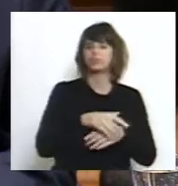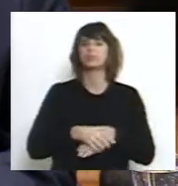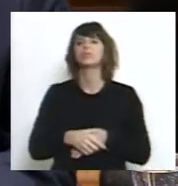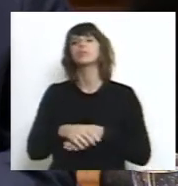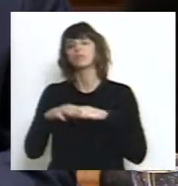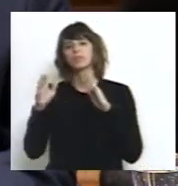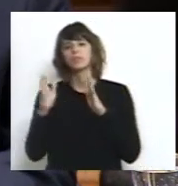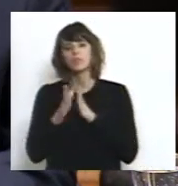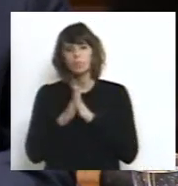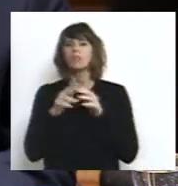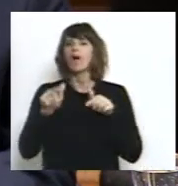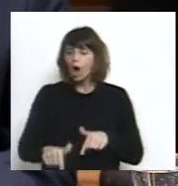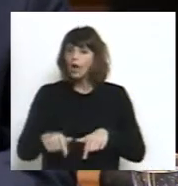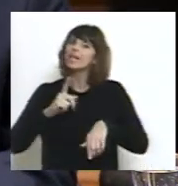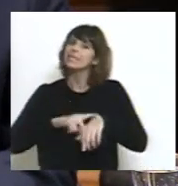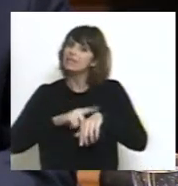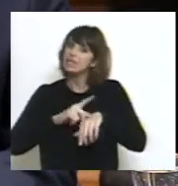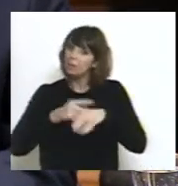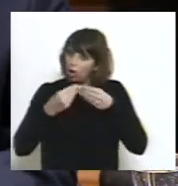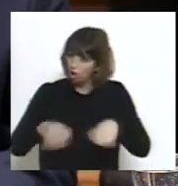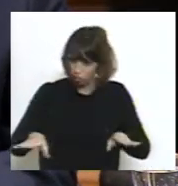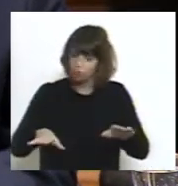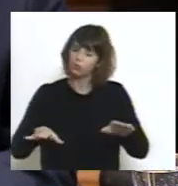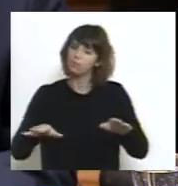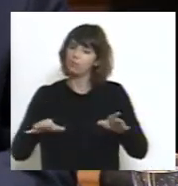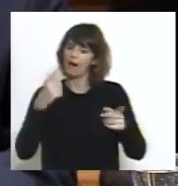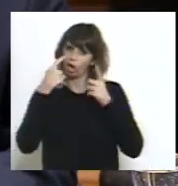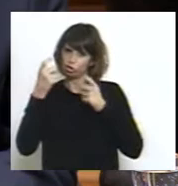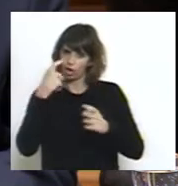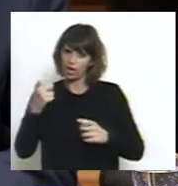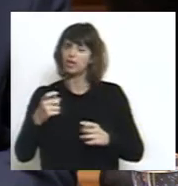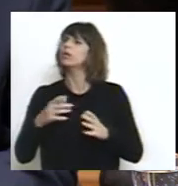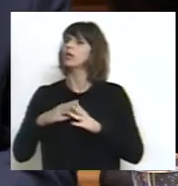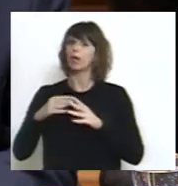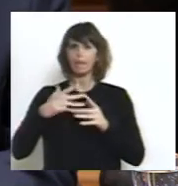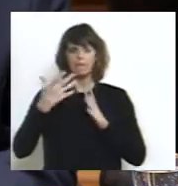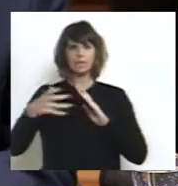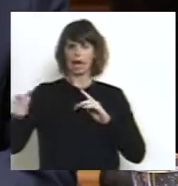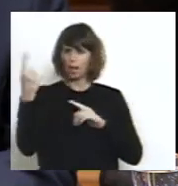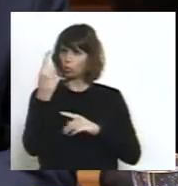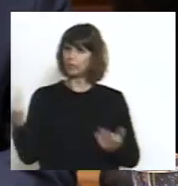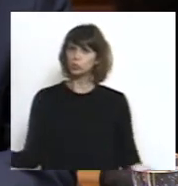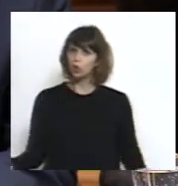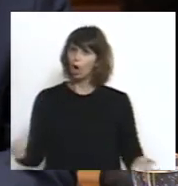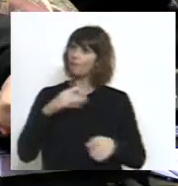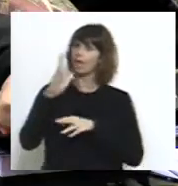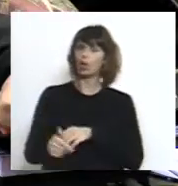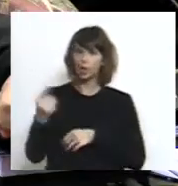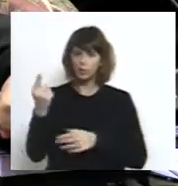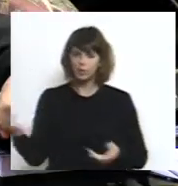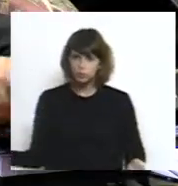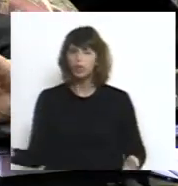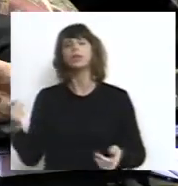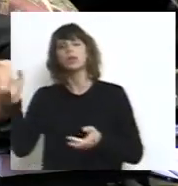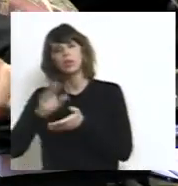tiempo nuevamente, que contabilice el inicio del tiempo. Me robaron un minuto, presidente. Bueno, no Sí, importa. diputado Solana, sobre